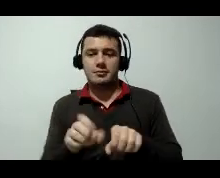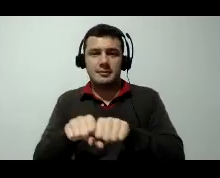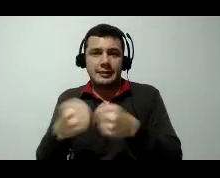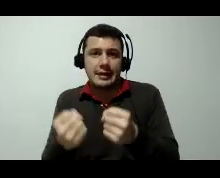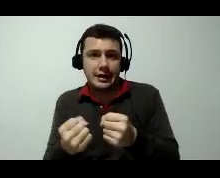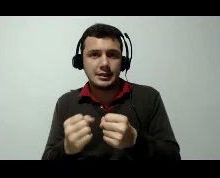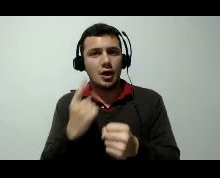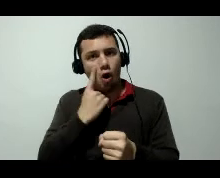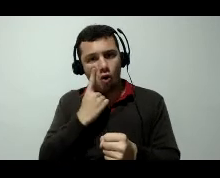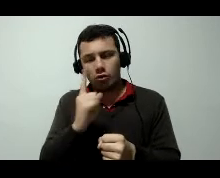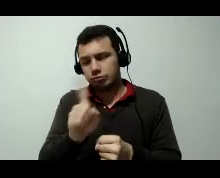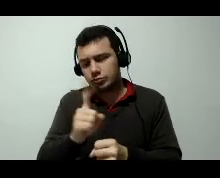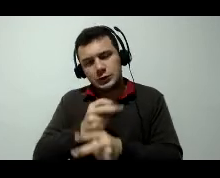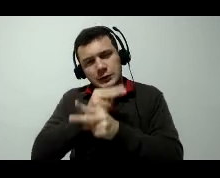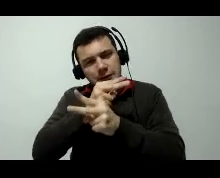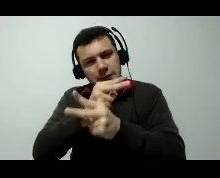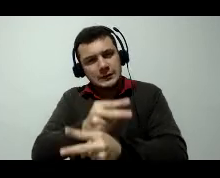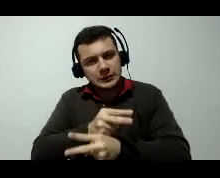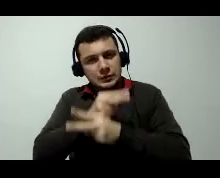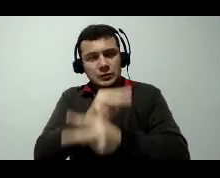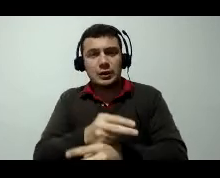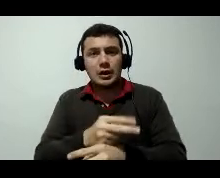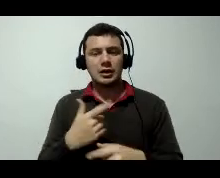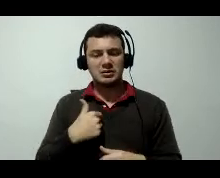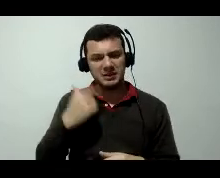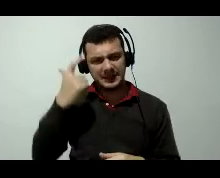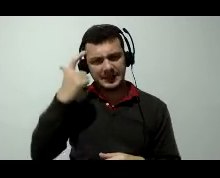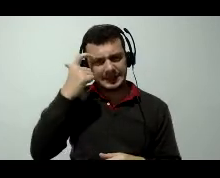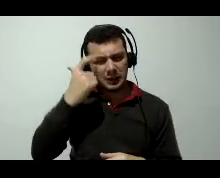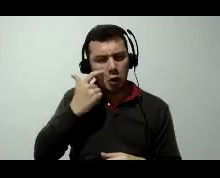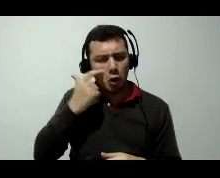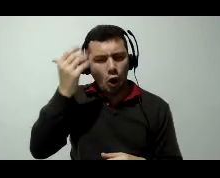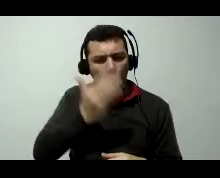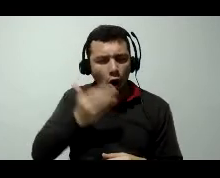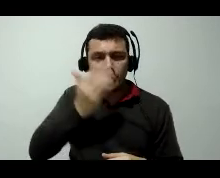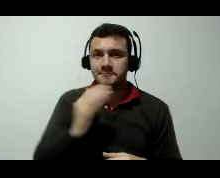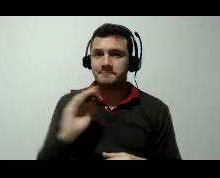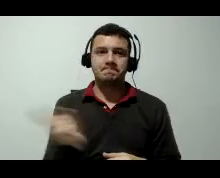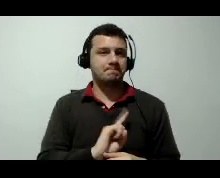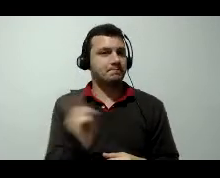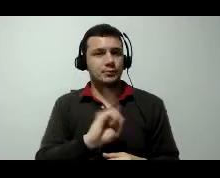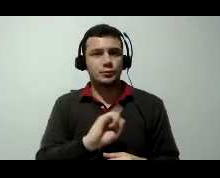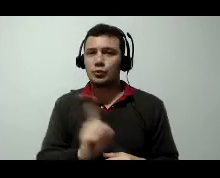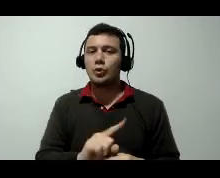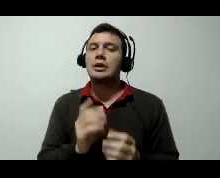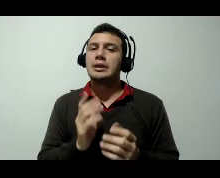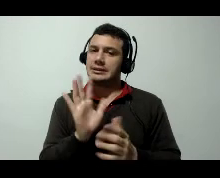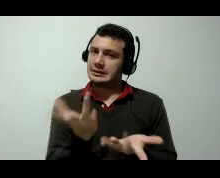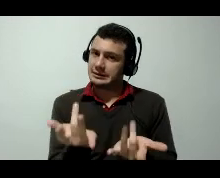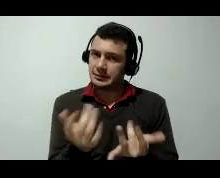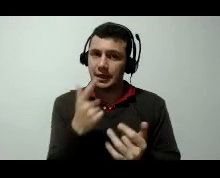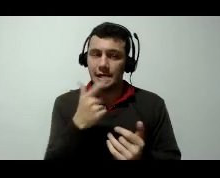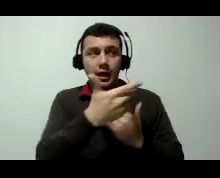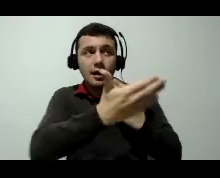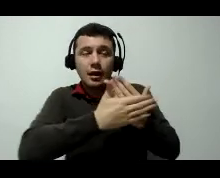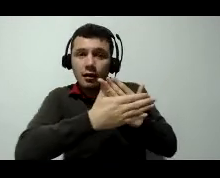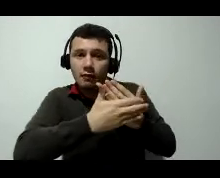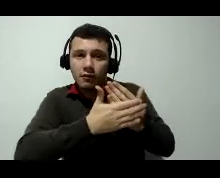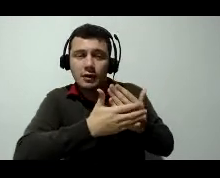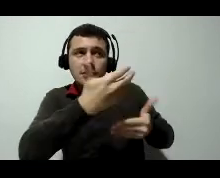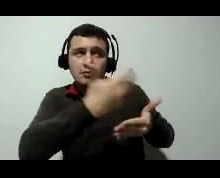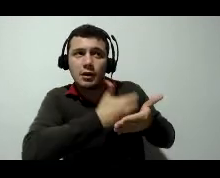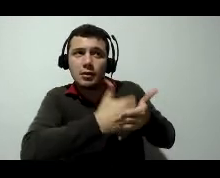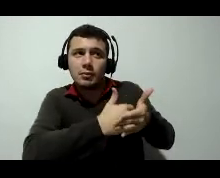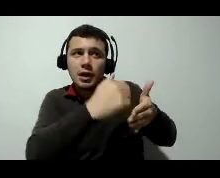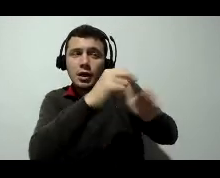para que por favor no nos pongamos a experimentar con estas esterilizaciones, sino que nos documentemos y esperemos lineamientos